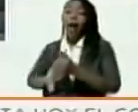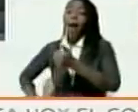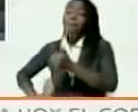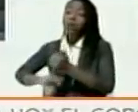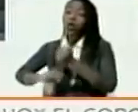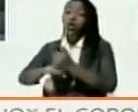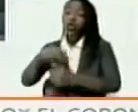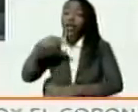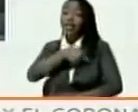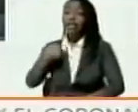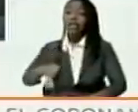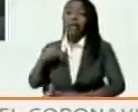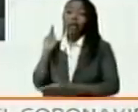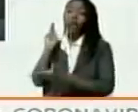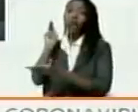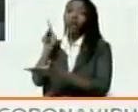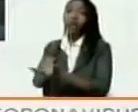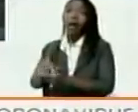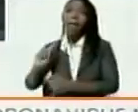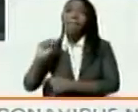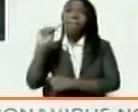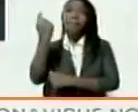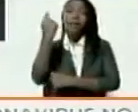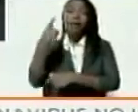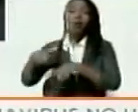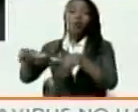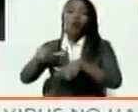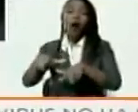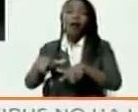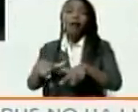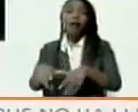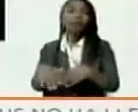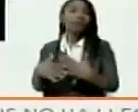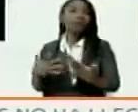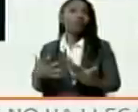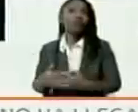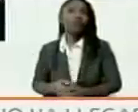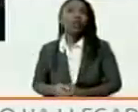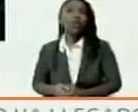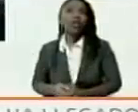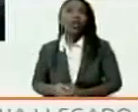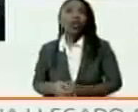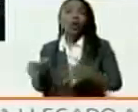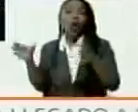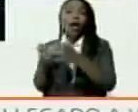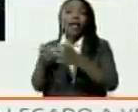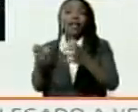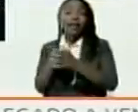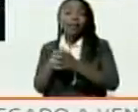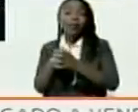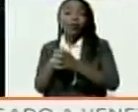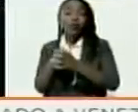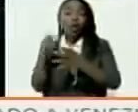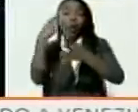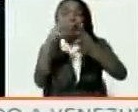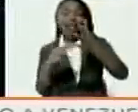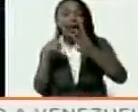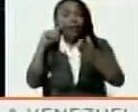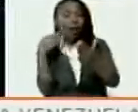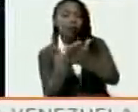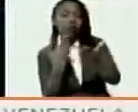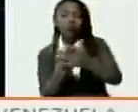llegando, en primer lugar, con los equipos y los kits de las pruebas